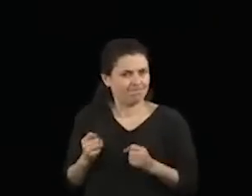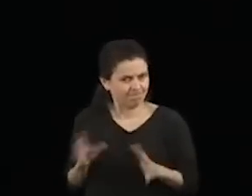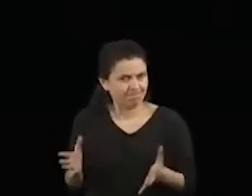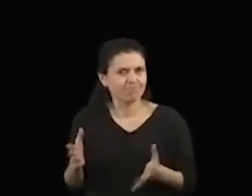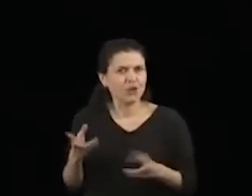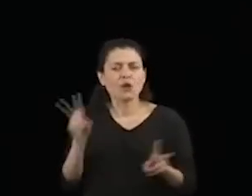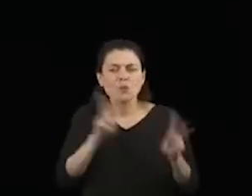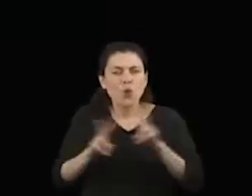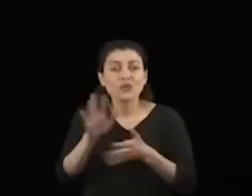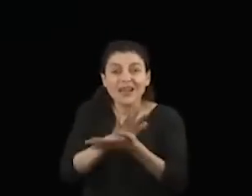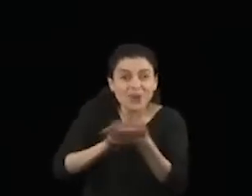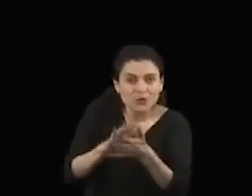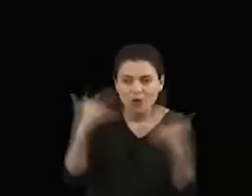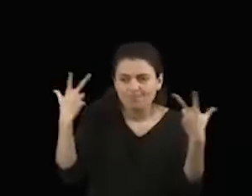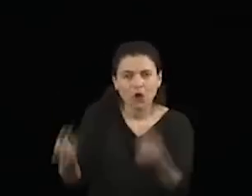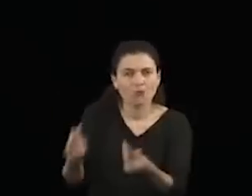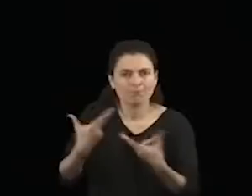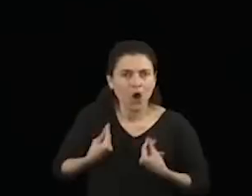arreglar esto.